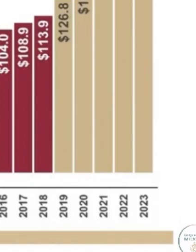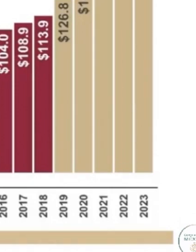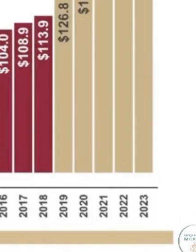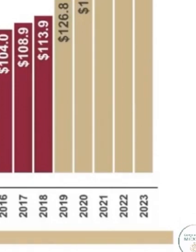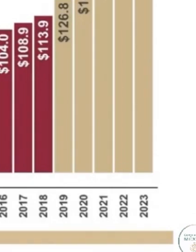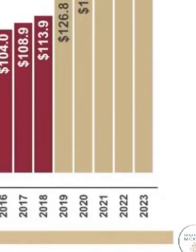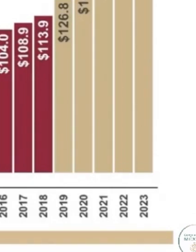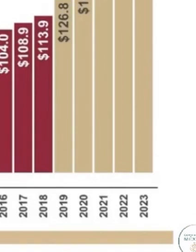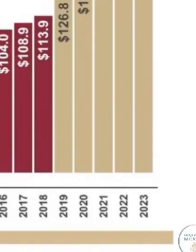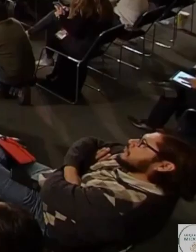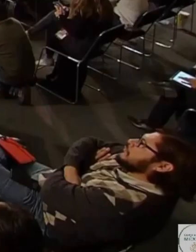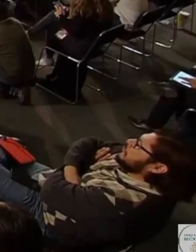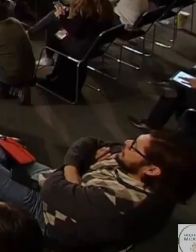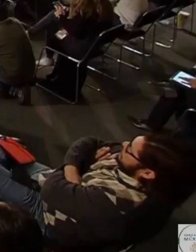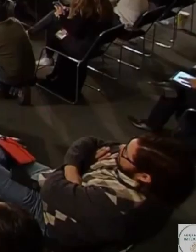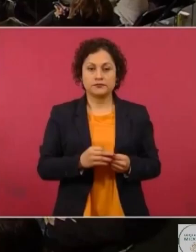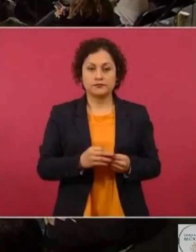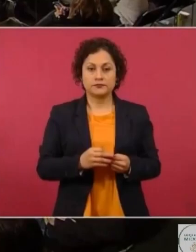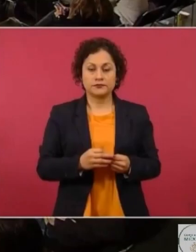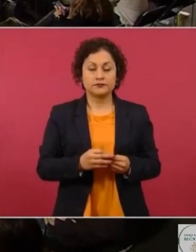lo que siempre decían